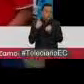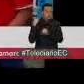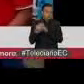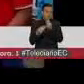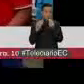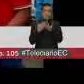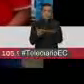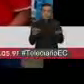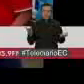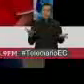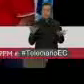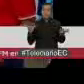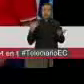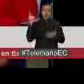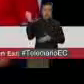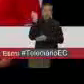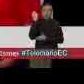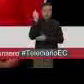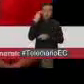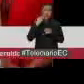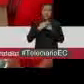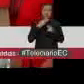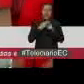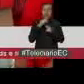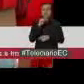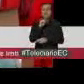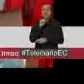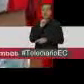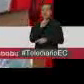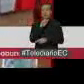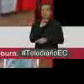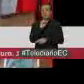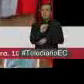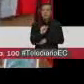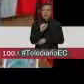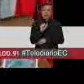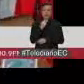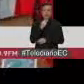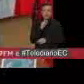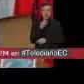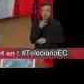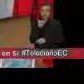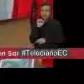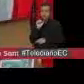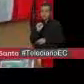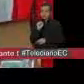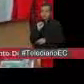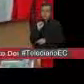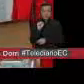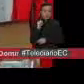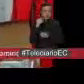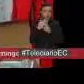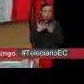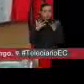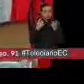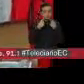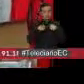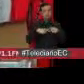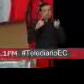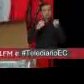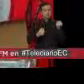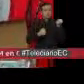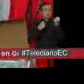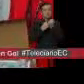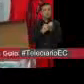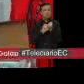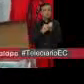de parte de la Fundación María Gracia y el Fideicomiso Salvando Vidas. Queremos hacerles este aporte de